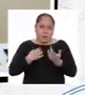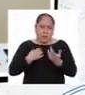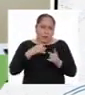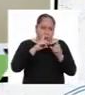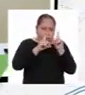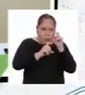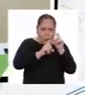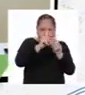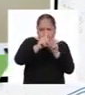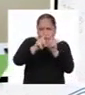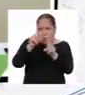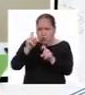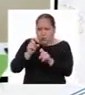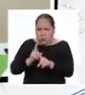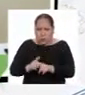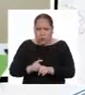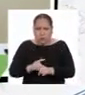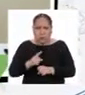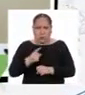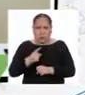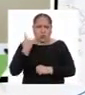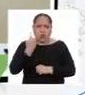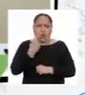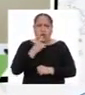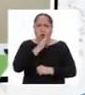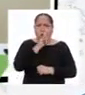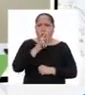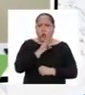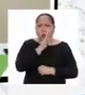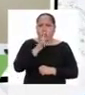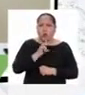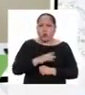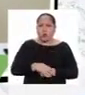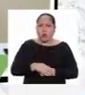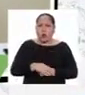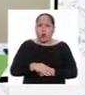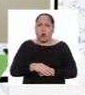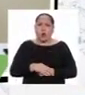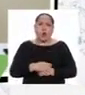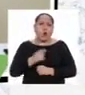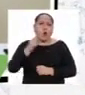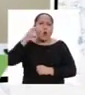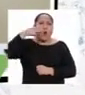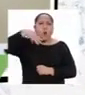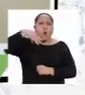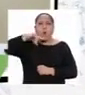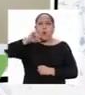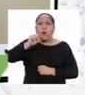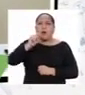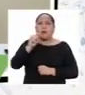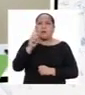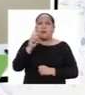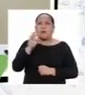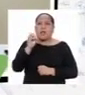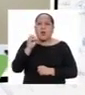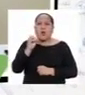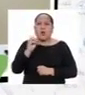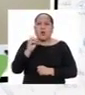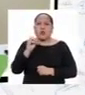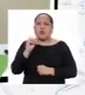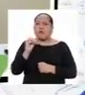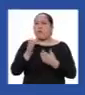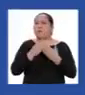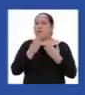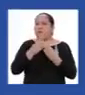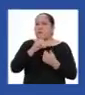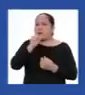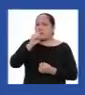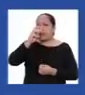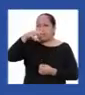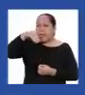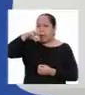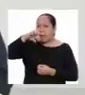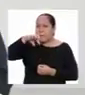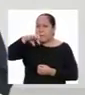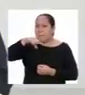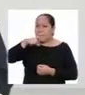más fácil. ¿Solo puedo usar el muestreo aleatorio simple o existen más técnicas para definir la